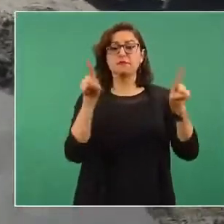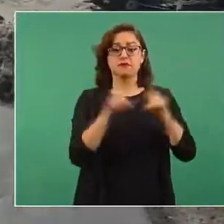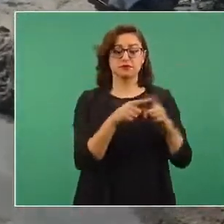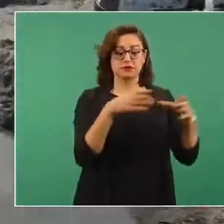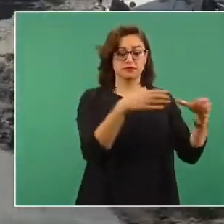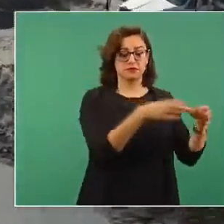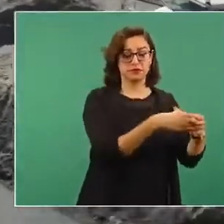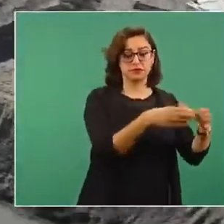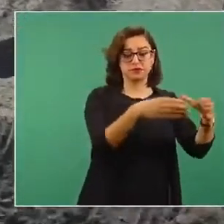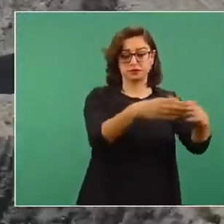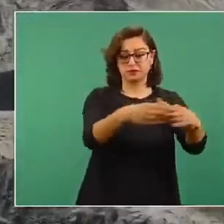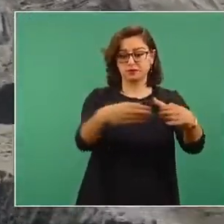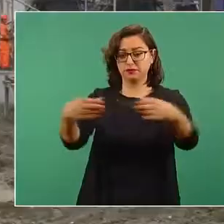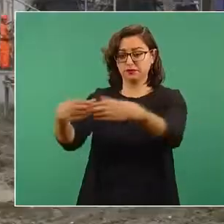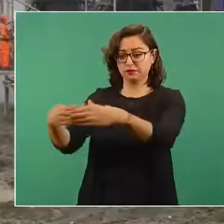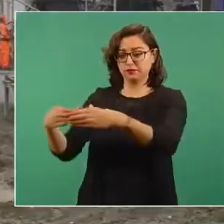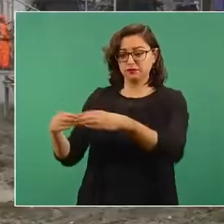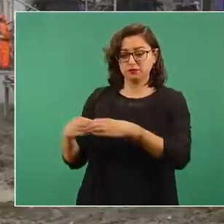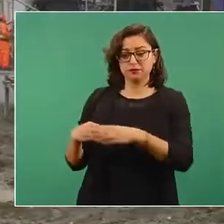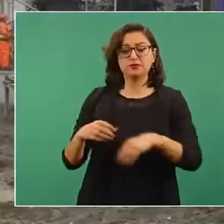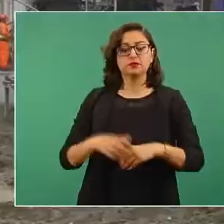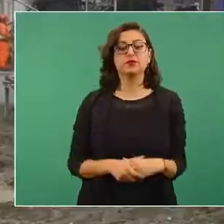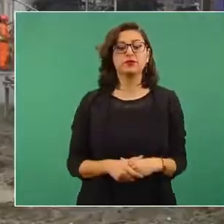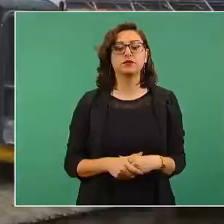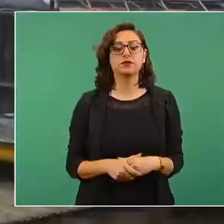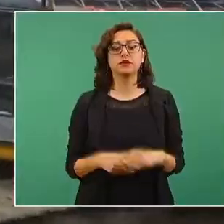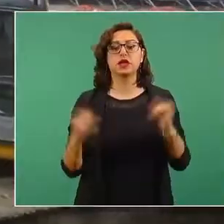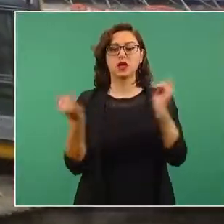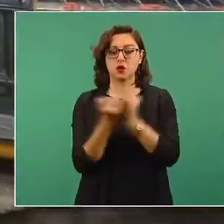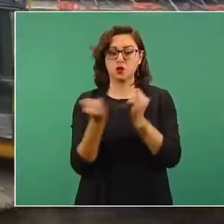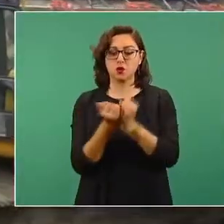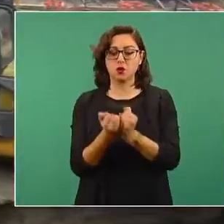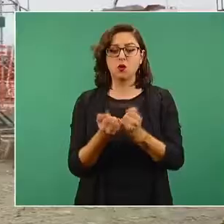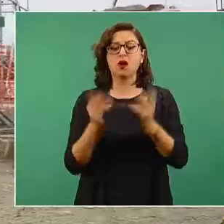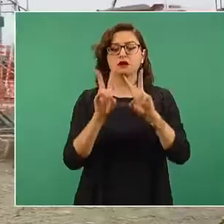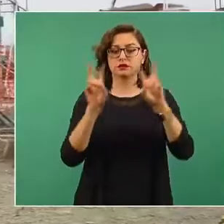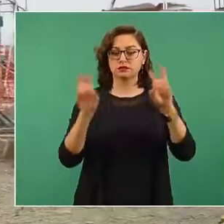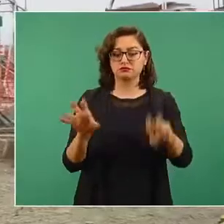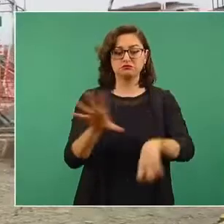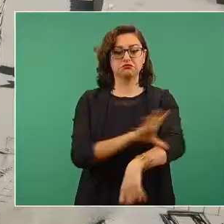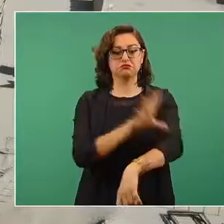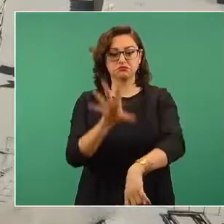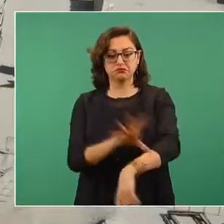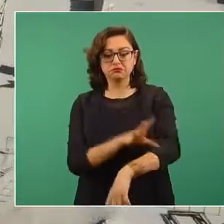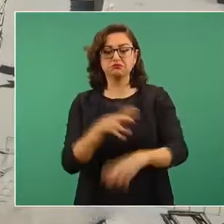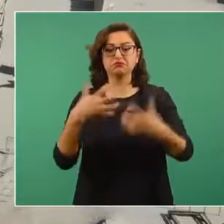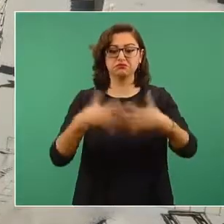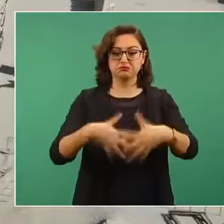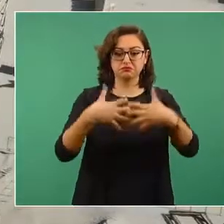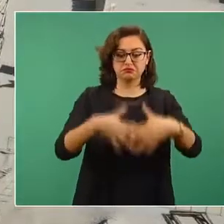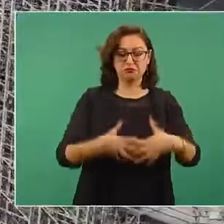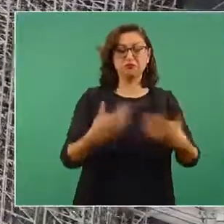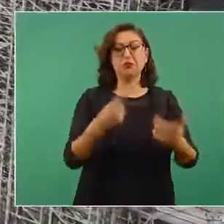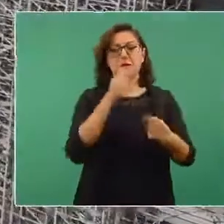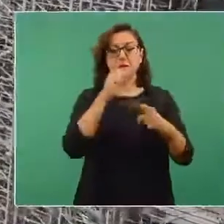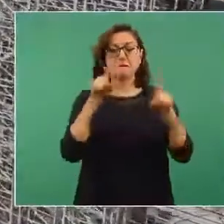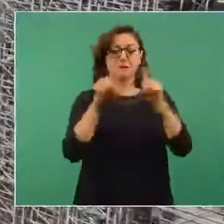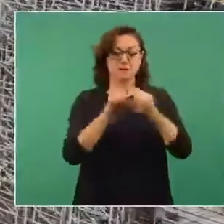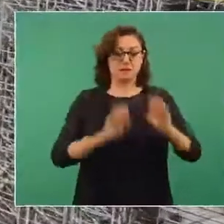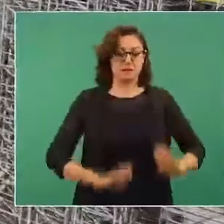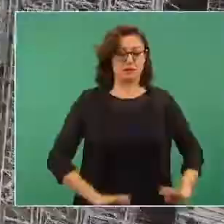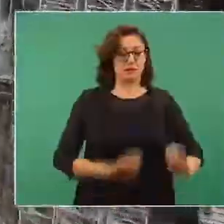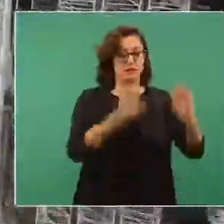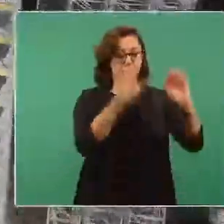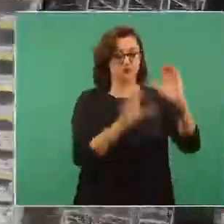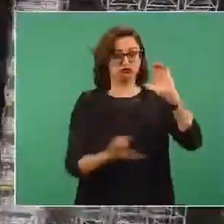de aceite de lavado en la planta combinada, los trabajos en subestaciones, estructuras de vacío, tren de desaladora y trabajos de altura en las mesas 1,